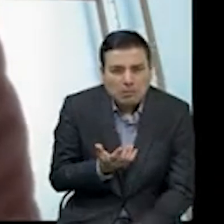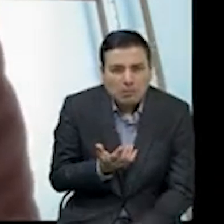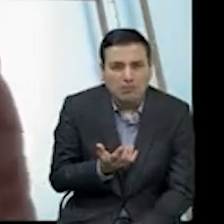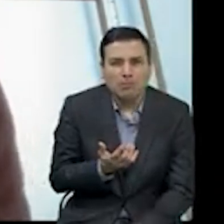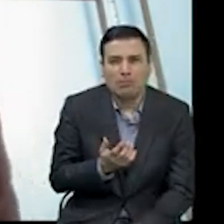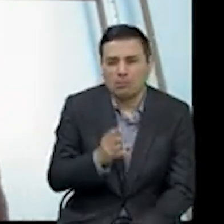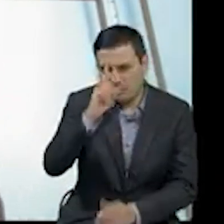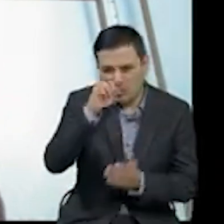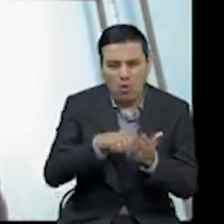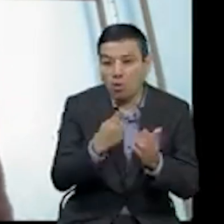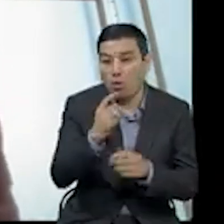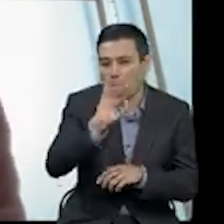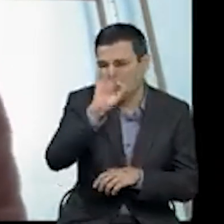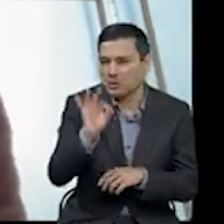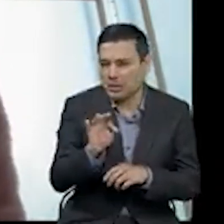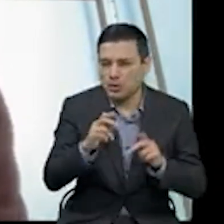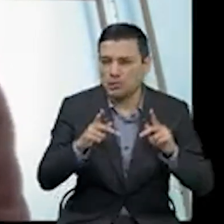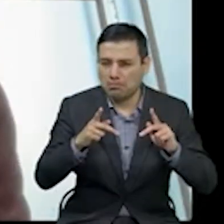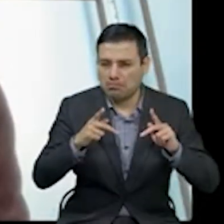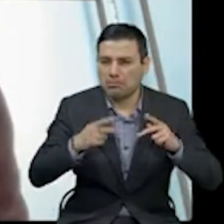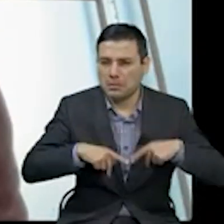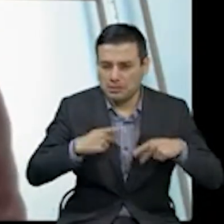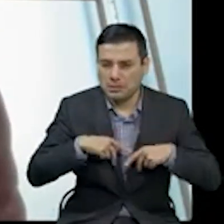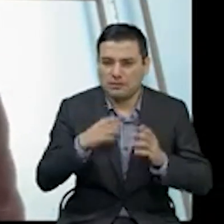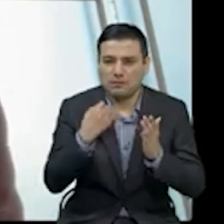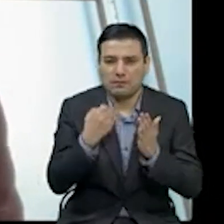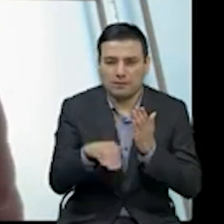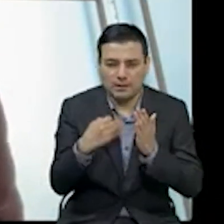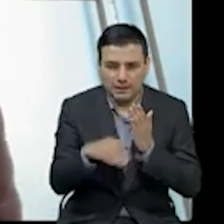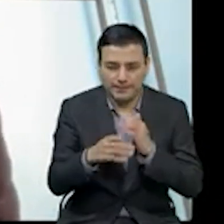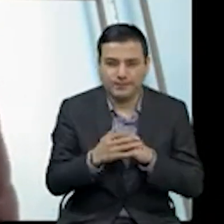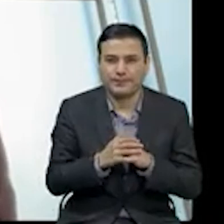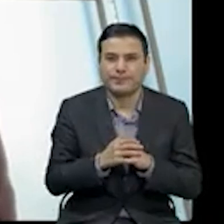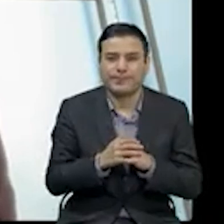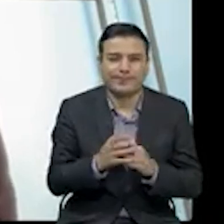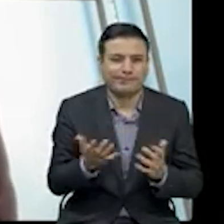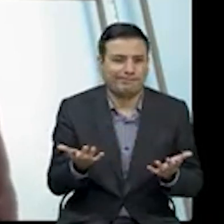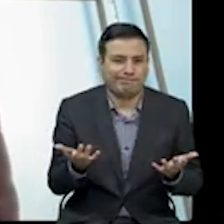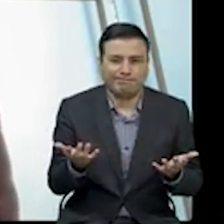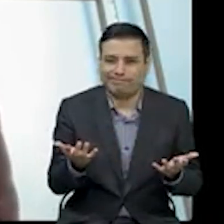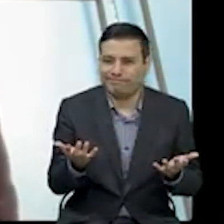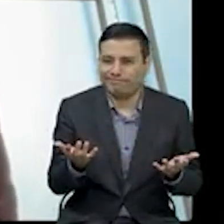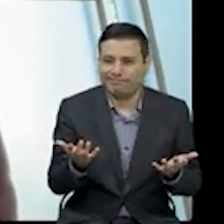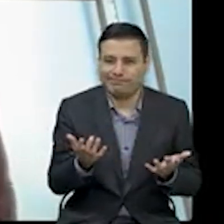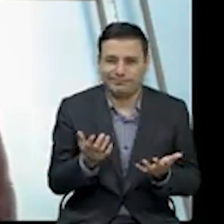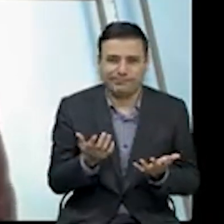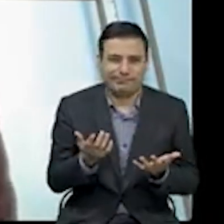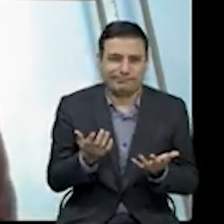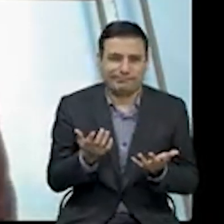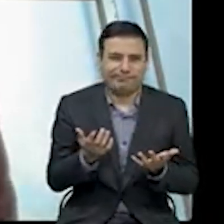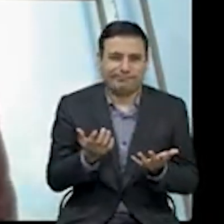del 1%, además por las intermitencias que tiene esta forma de sesión que se escoge